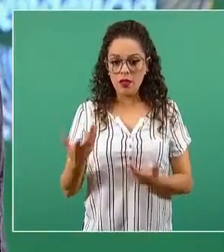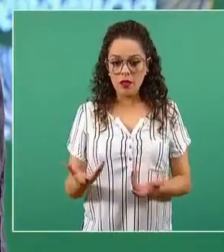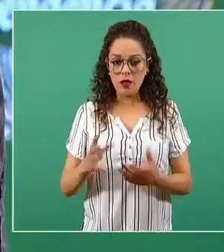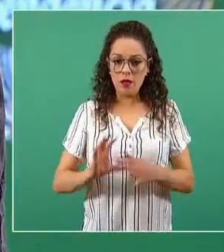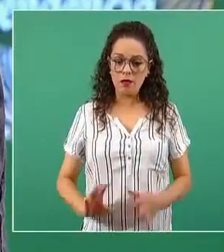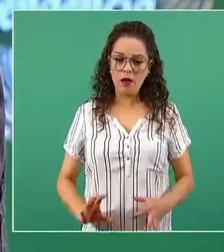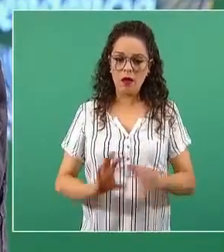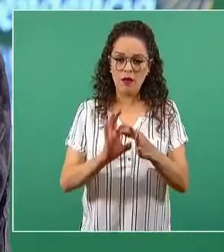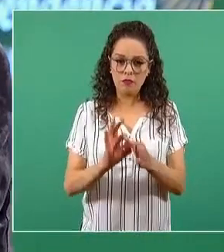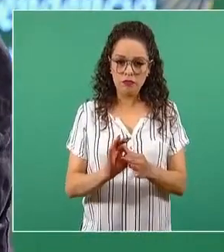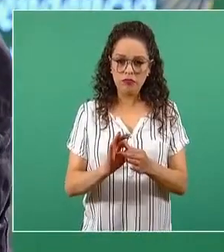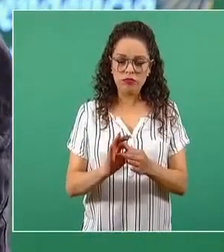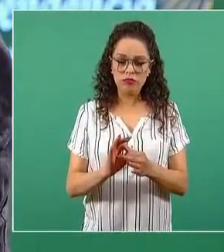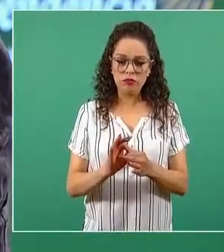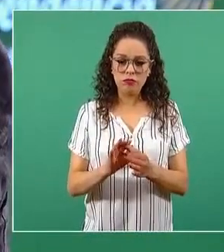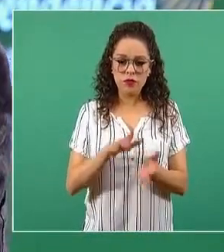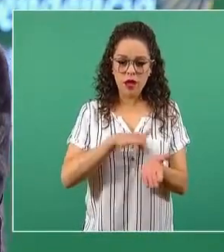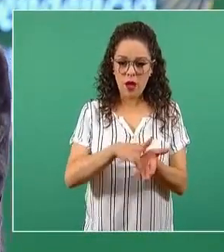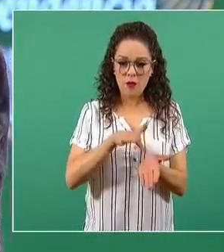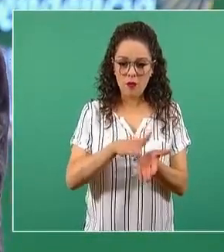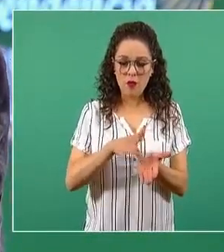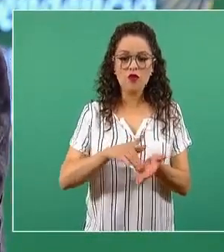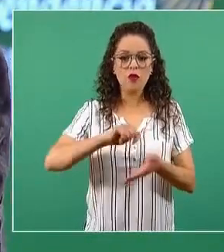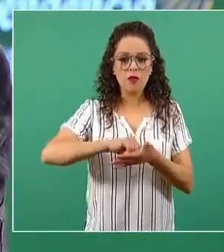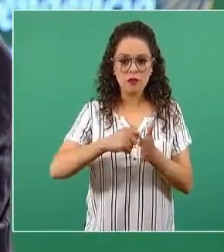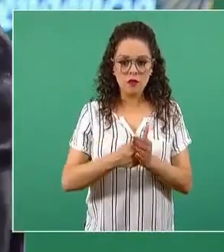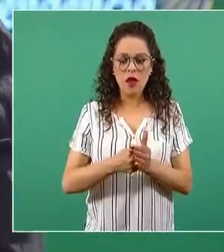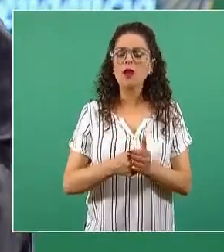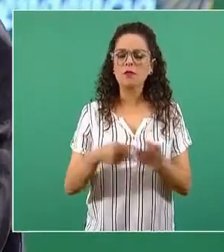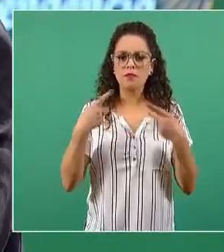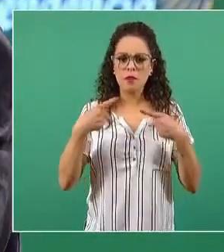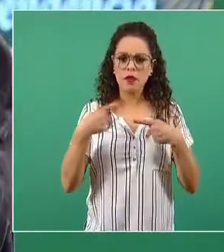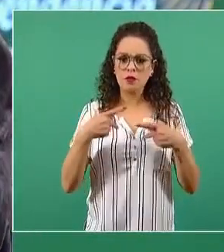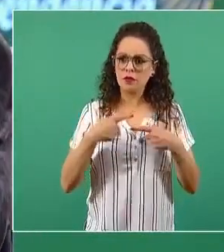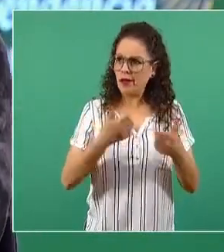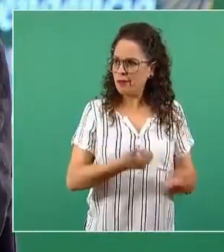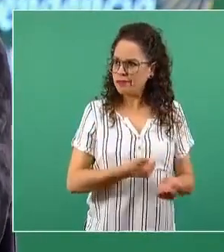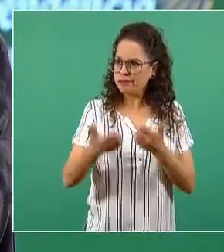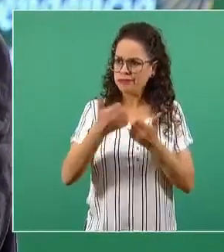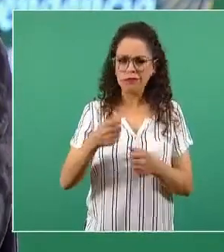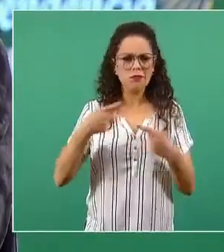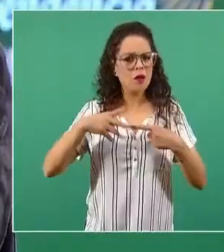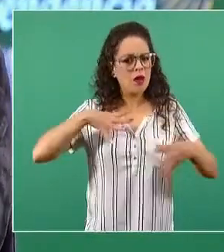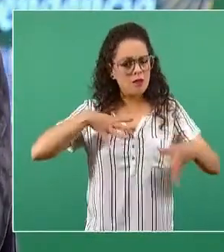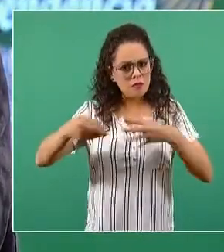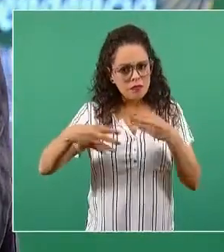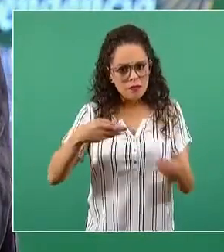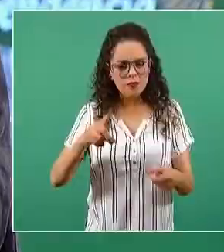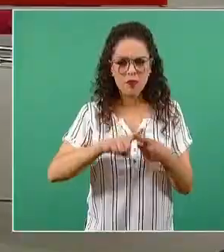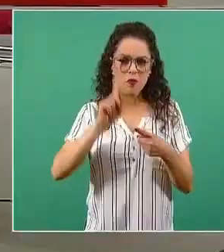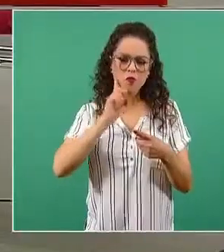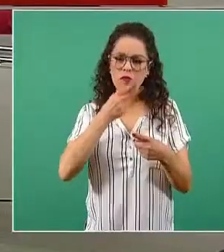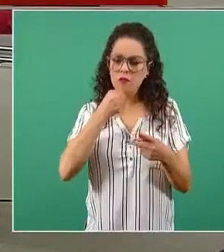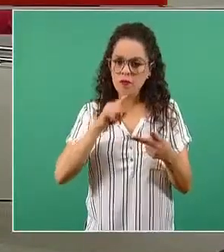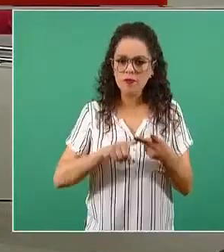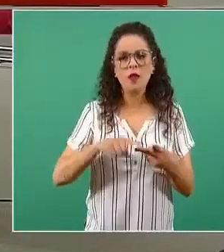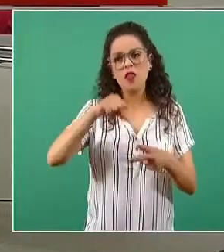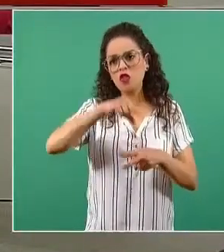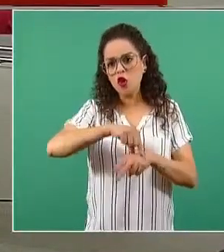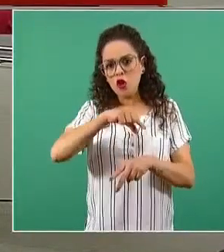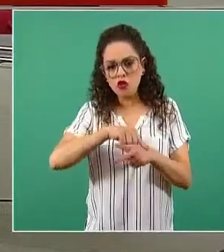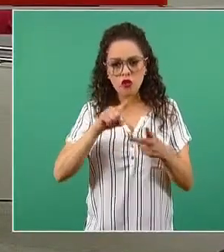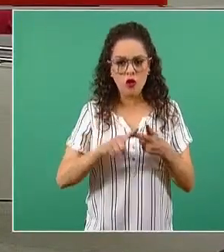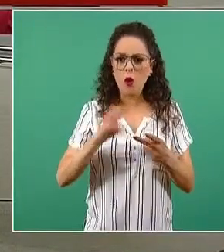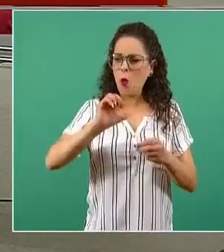técnica se manden brigadas de trabajo directamente de epidemiólogas, epidemiólogos o médicas, médicos y